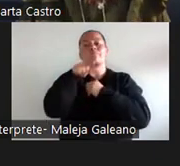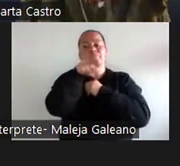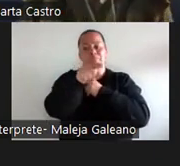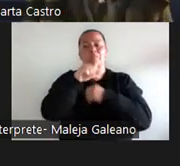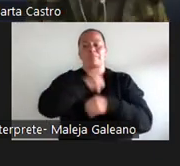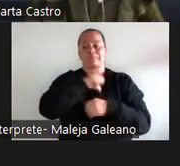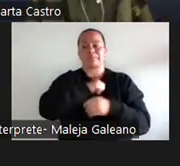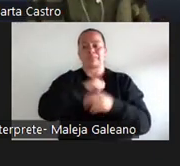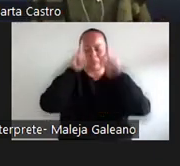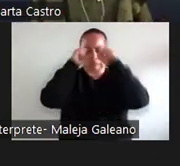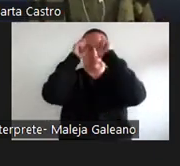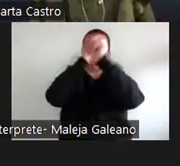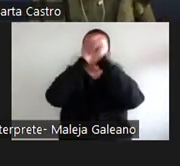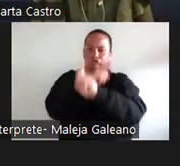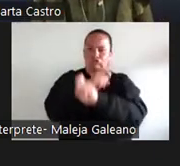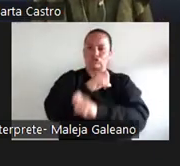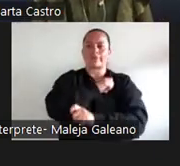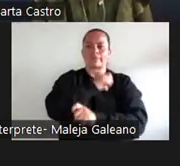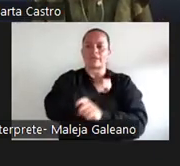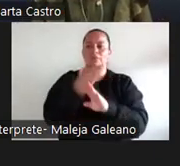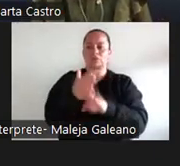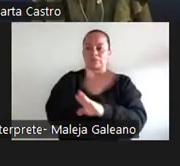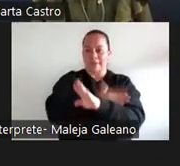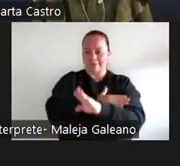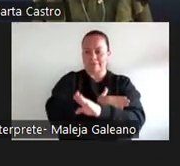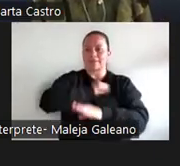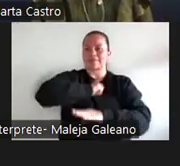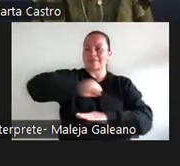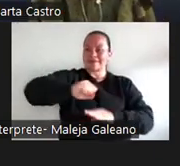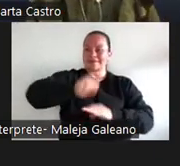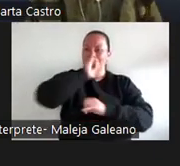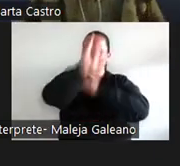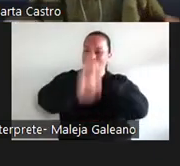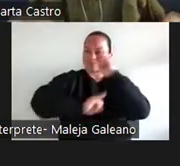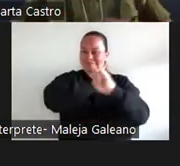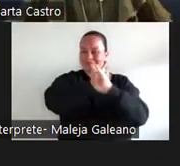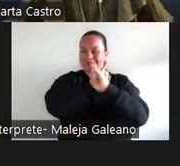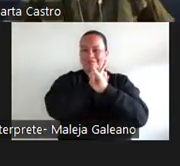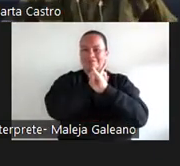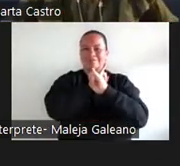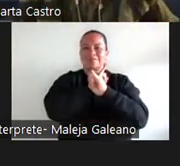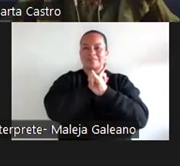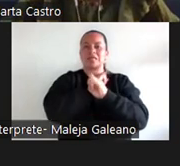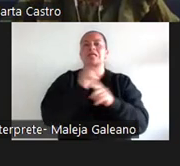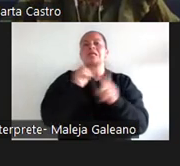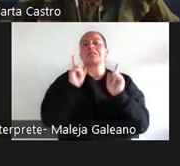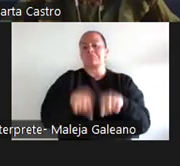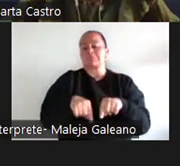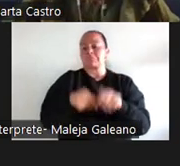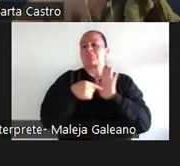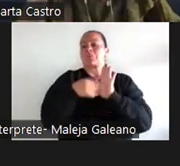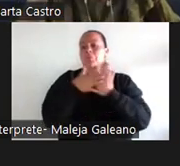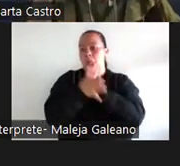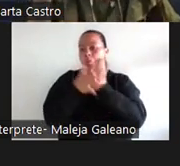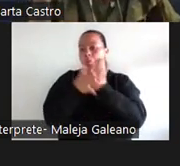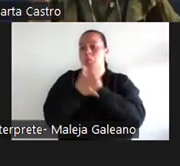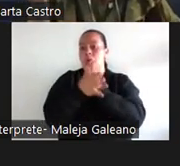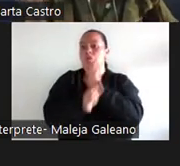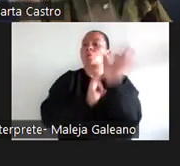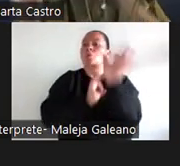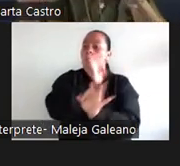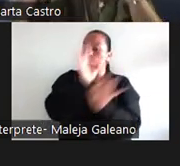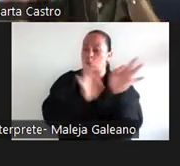el análisis que hicimos de estos instrumentos de derecho internacional si bien no se menciona el cuidado como